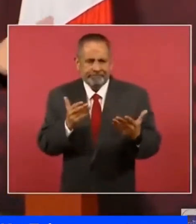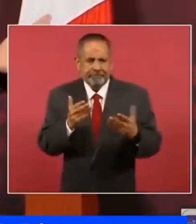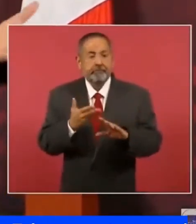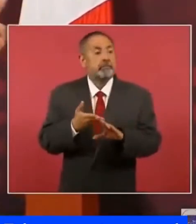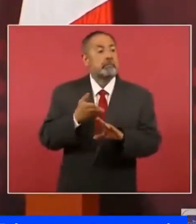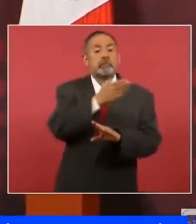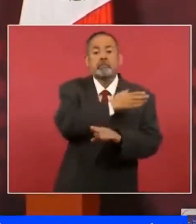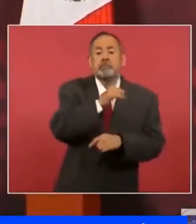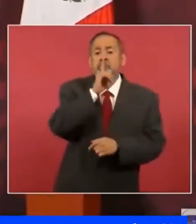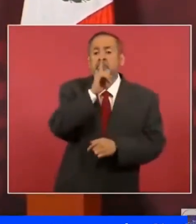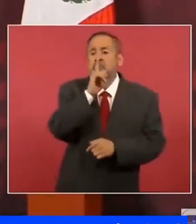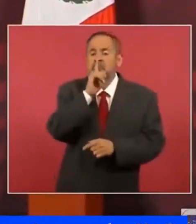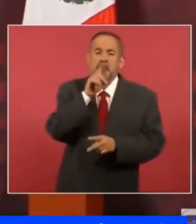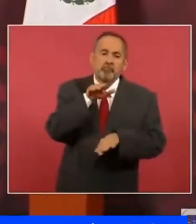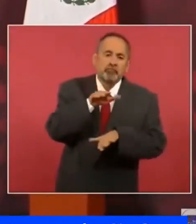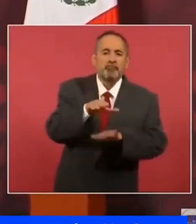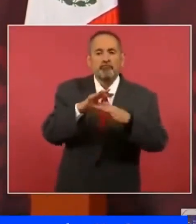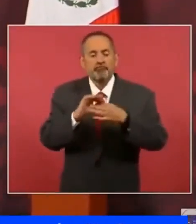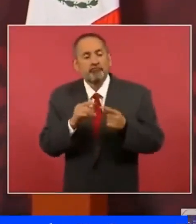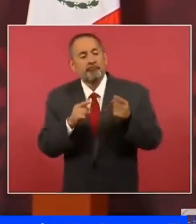no se trataban estos temas,